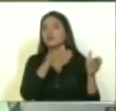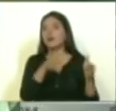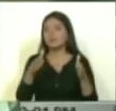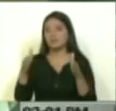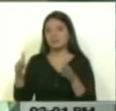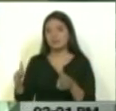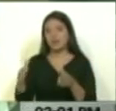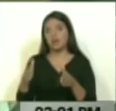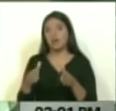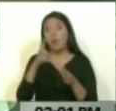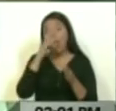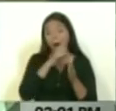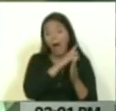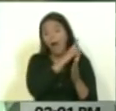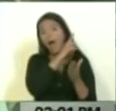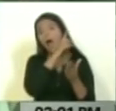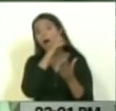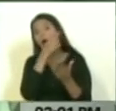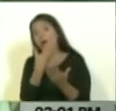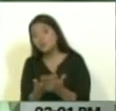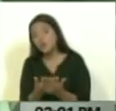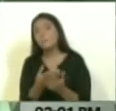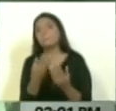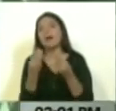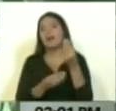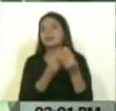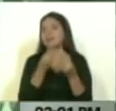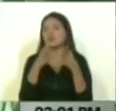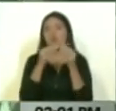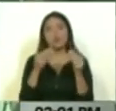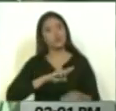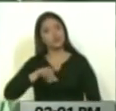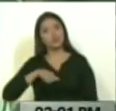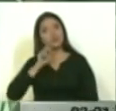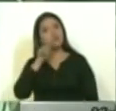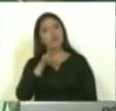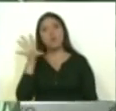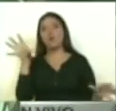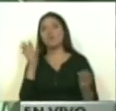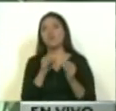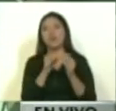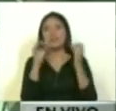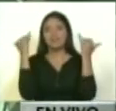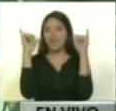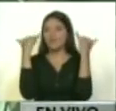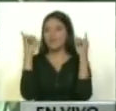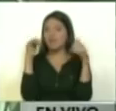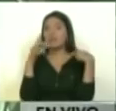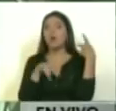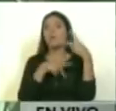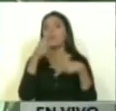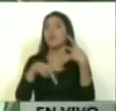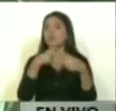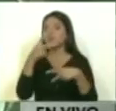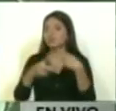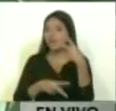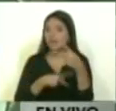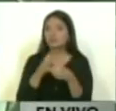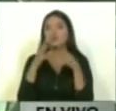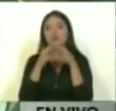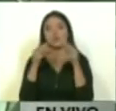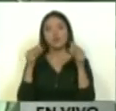todo el año para realizar esas comparsas. Eso que nosotros vemos como una síntesis festiva es el proceso societario